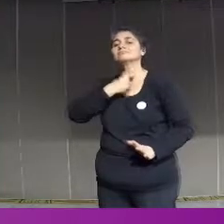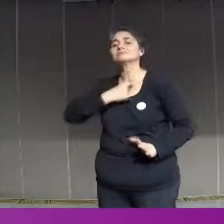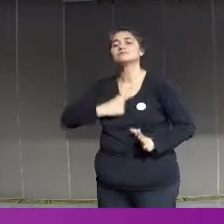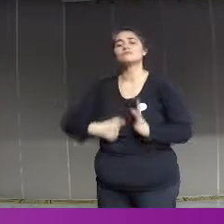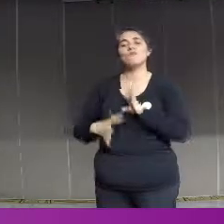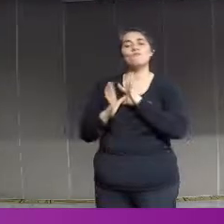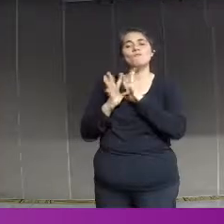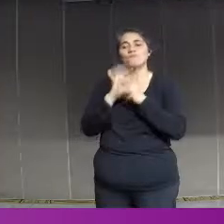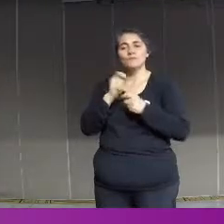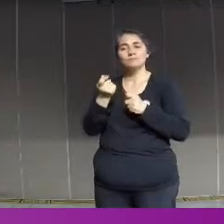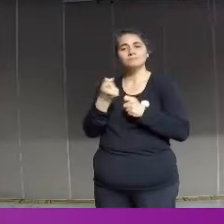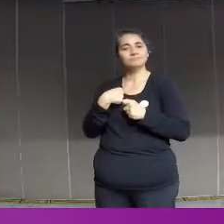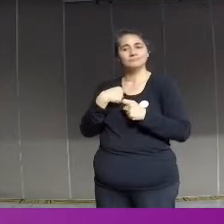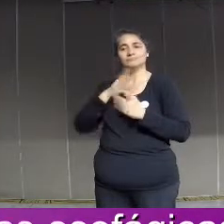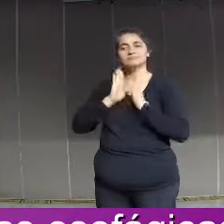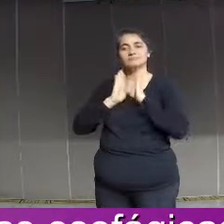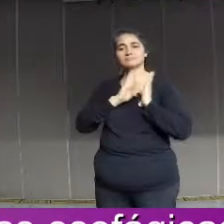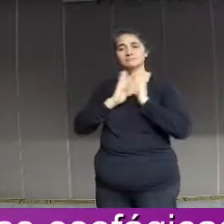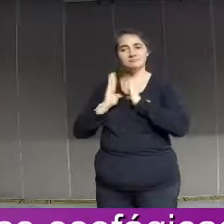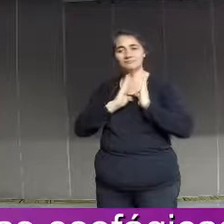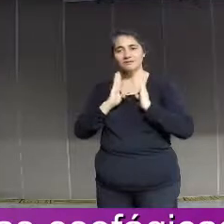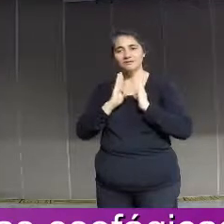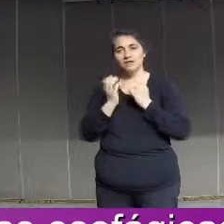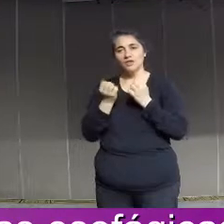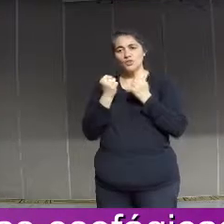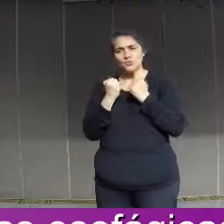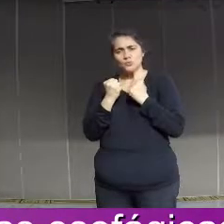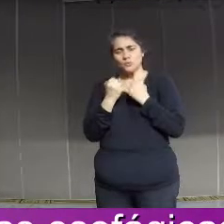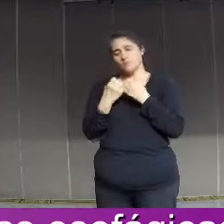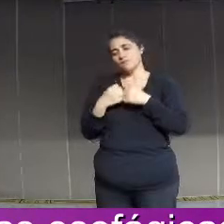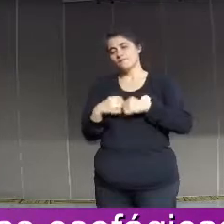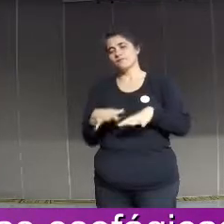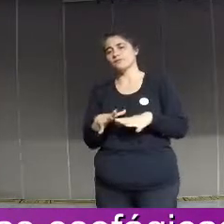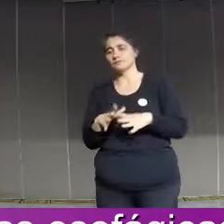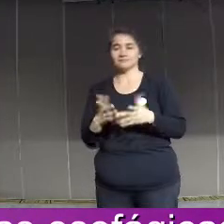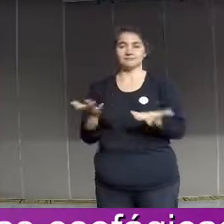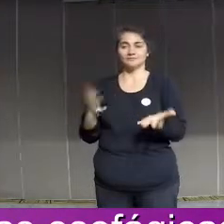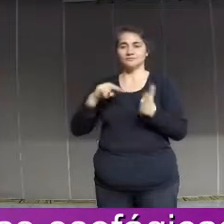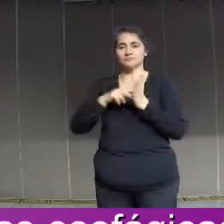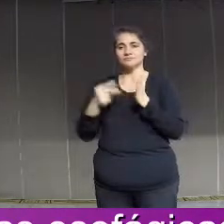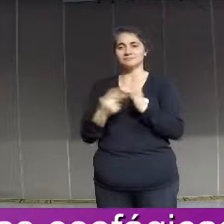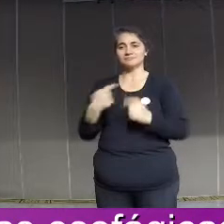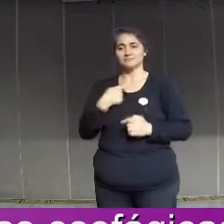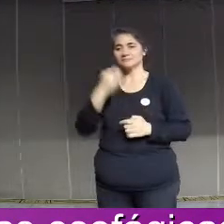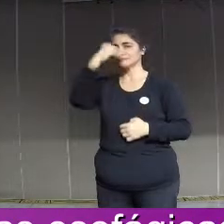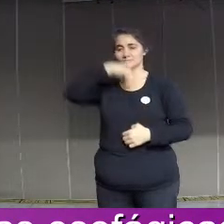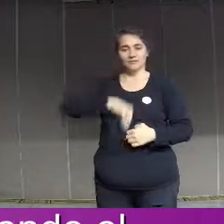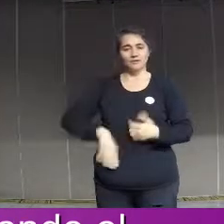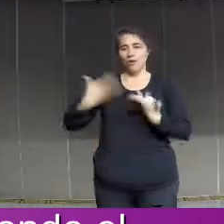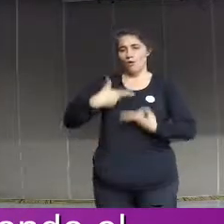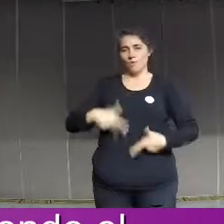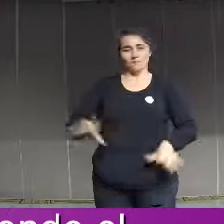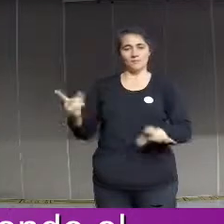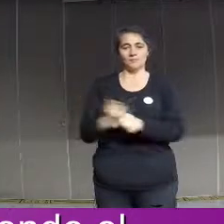la contracción y en la relajación del esfínter esofágico superior. Bueno, ahí vemos una aspiración, ¿no?